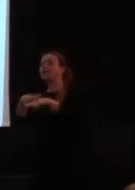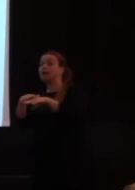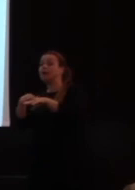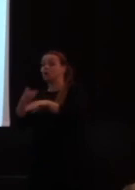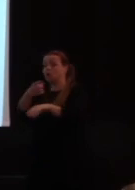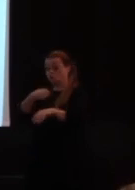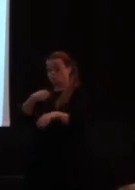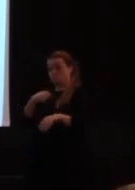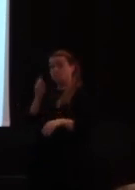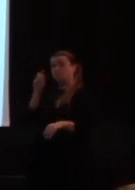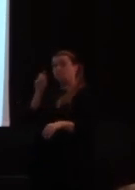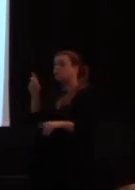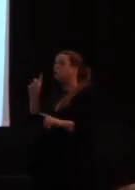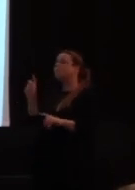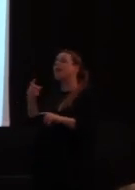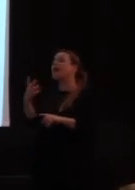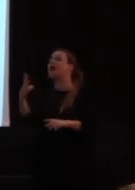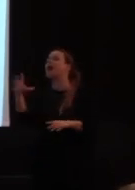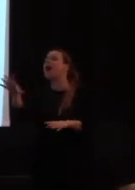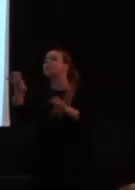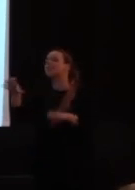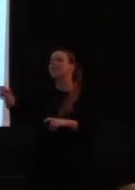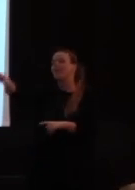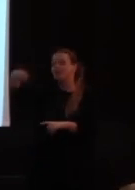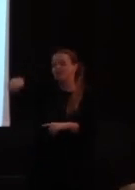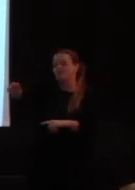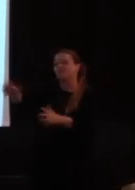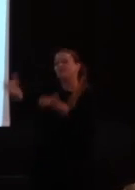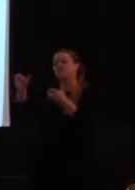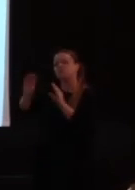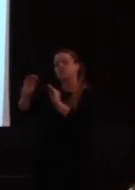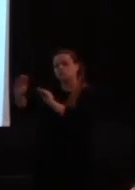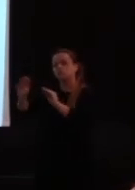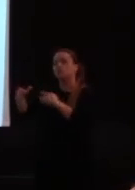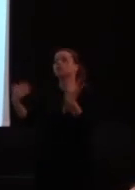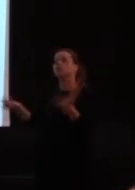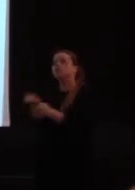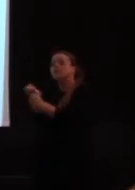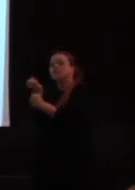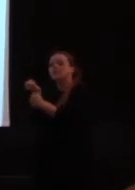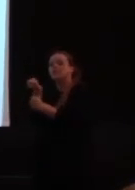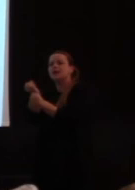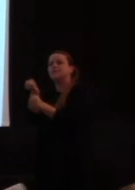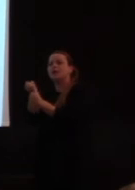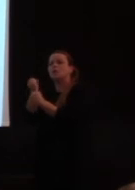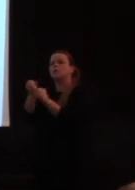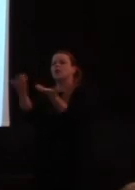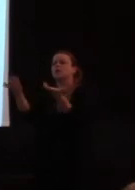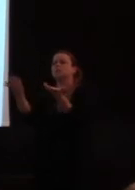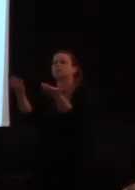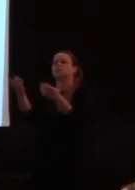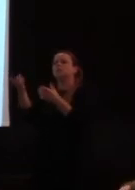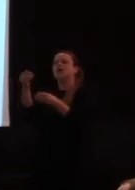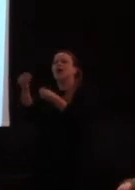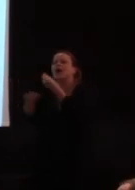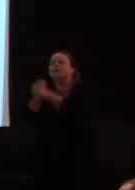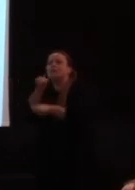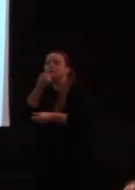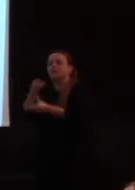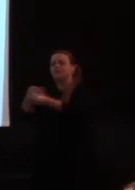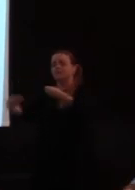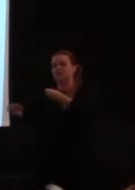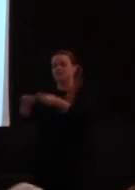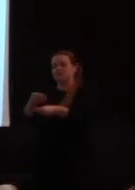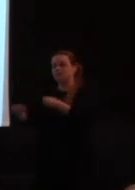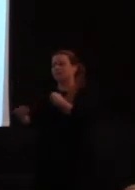aprender ellos. Por tanto, ¿cómo se tendría que hacer este trabajo para que tuviera buenas condiciones, ¿no? La adición de